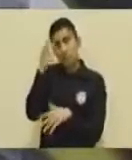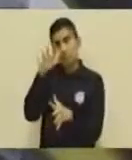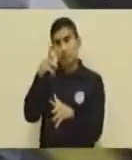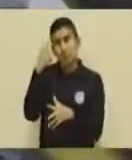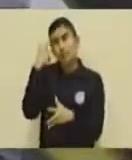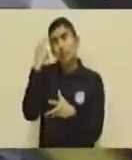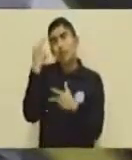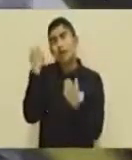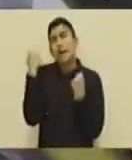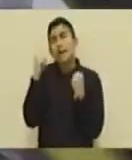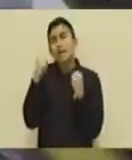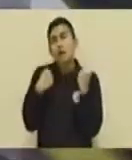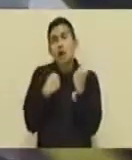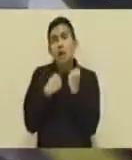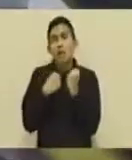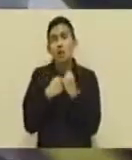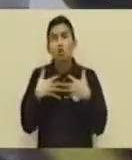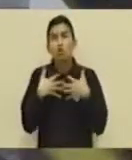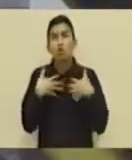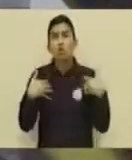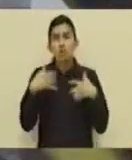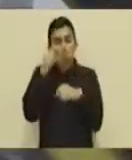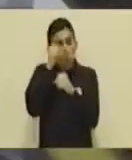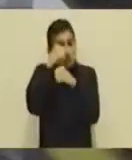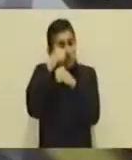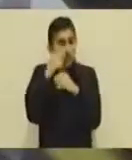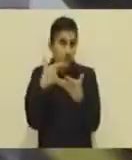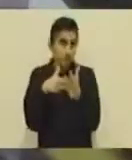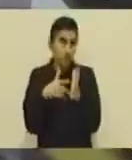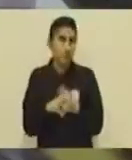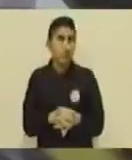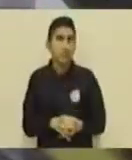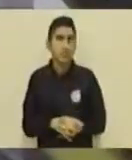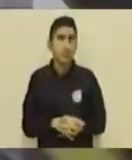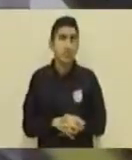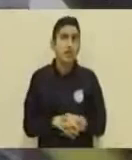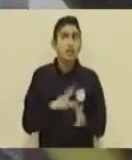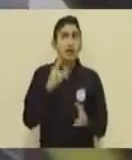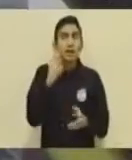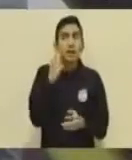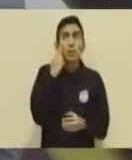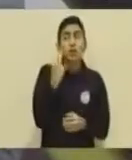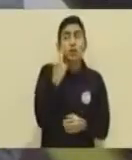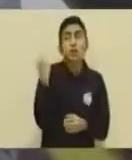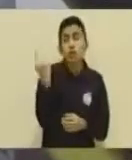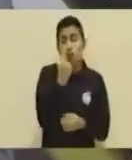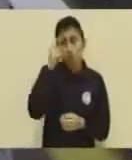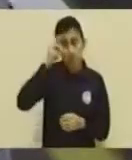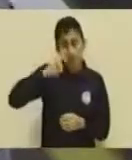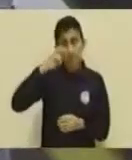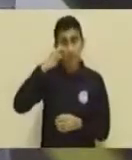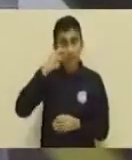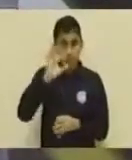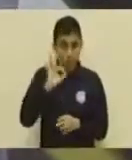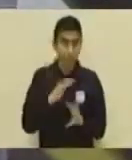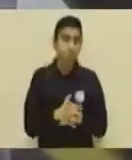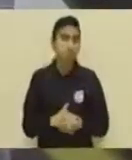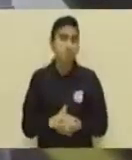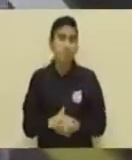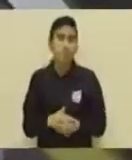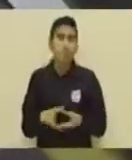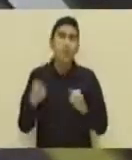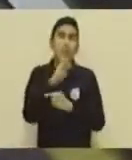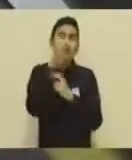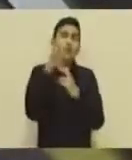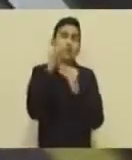de un científico. Claro. Y explorar todo, ¿verdad? Explorar todo lo que está a nuestro alrededor. Perfecto, Evelyn, muchísimas gracias.